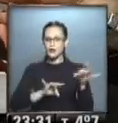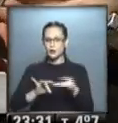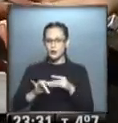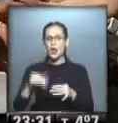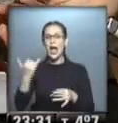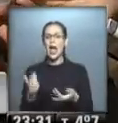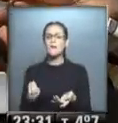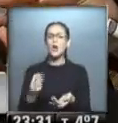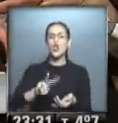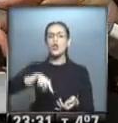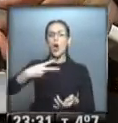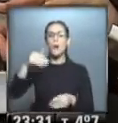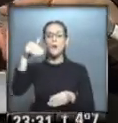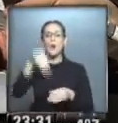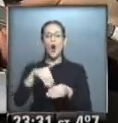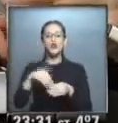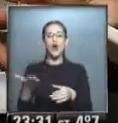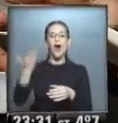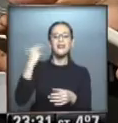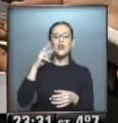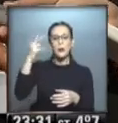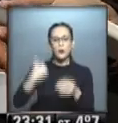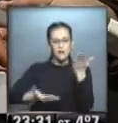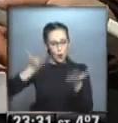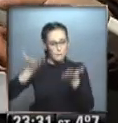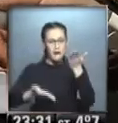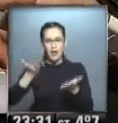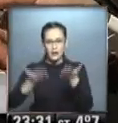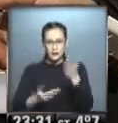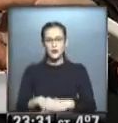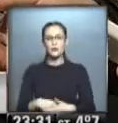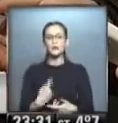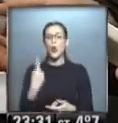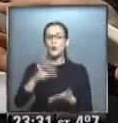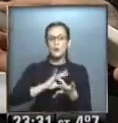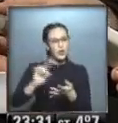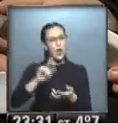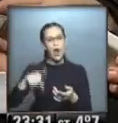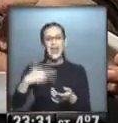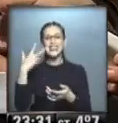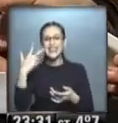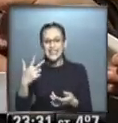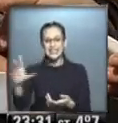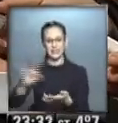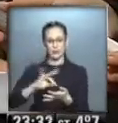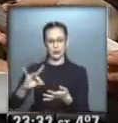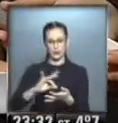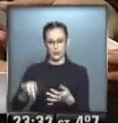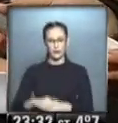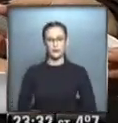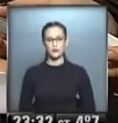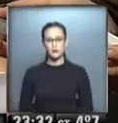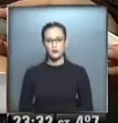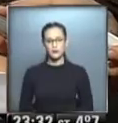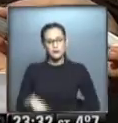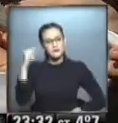los votos del 2009, en lugar de un diputado estamos colocando 3 diputados en este momento y el senador. Nosotros pensamos